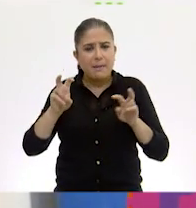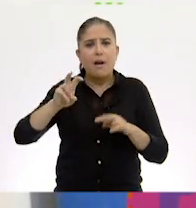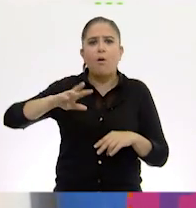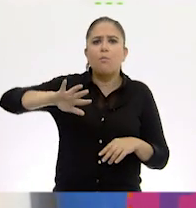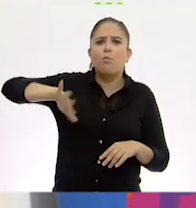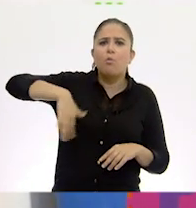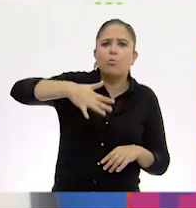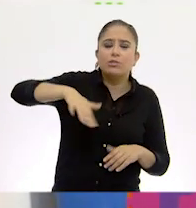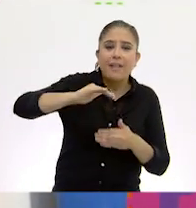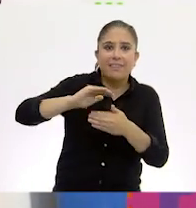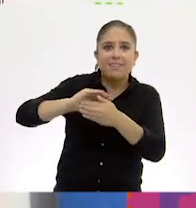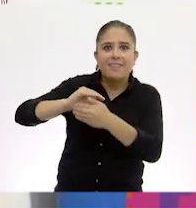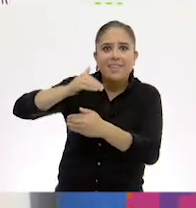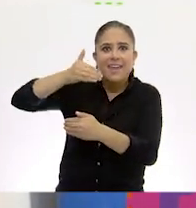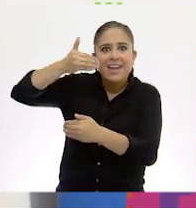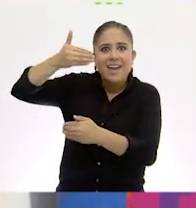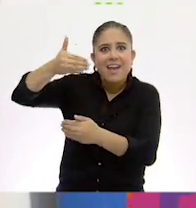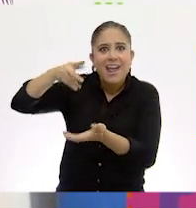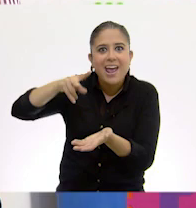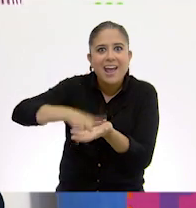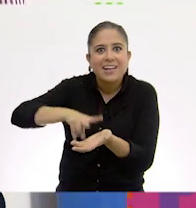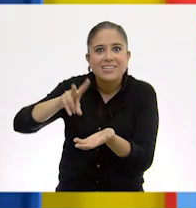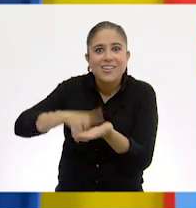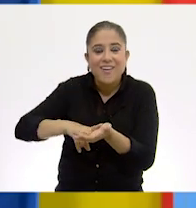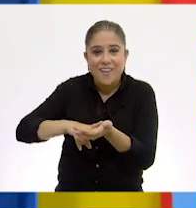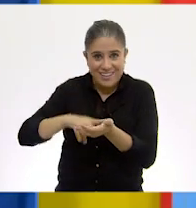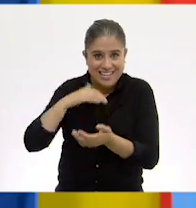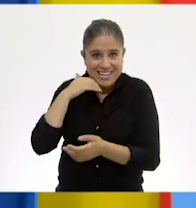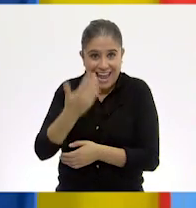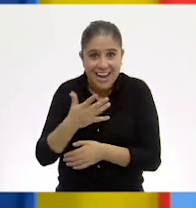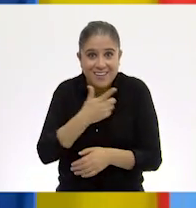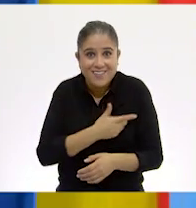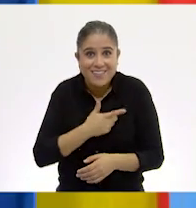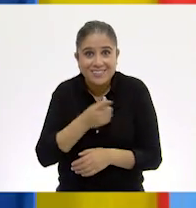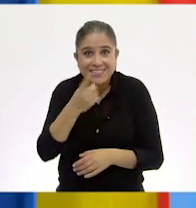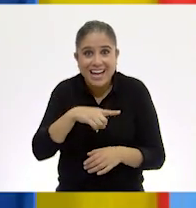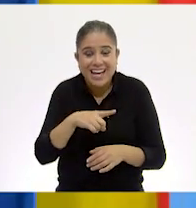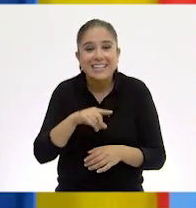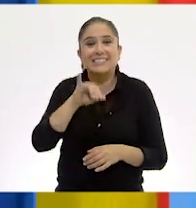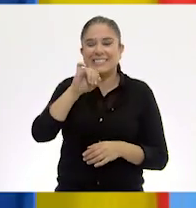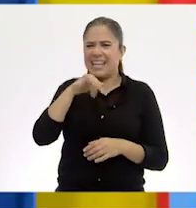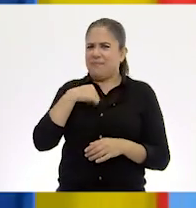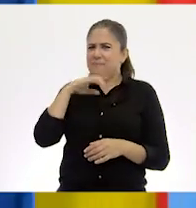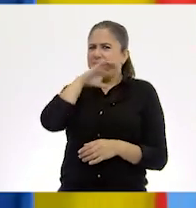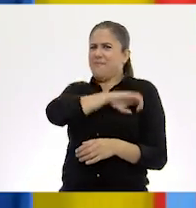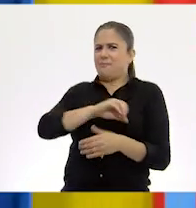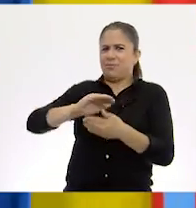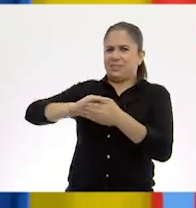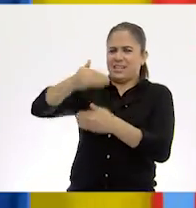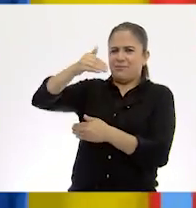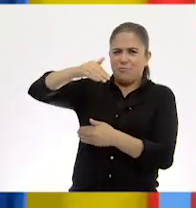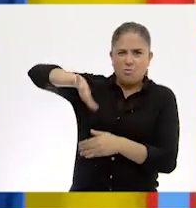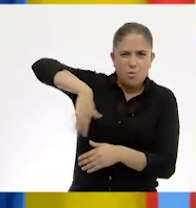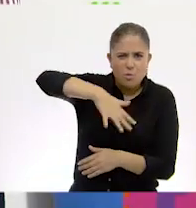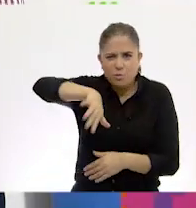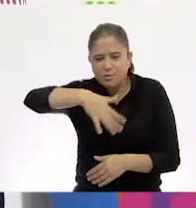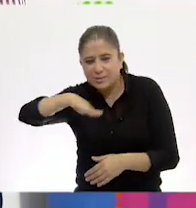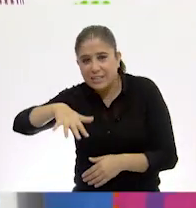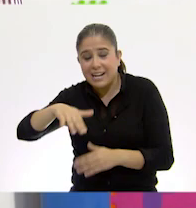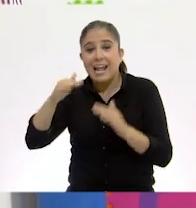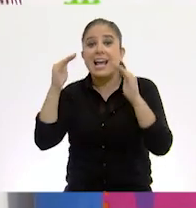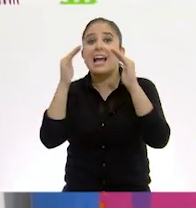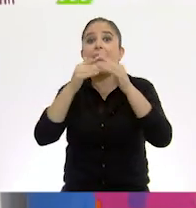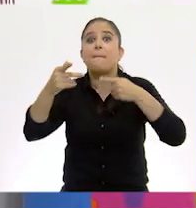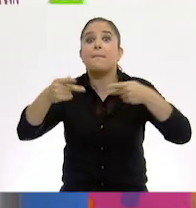Buscando el Tesoro. ¿Te gusta la actividad? Claro que sí, muy me encantaban bien las búsquedas de tesoros. ¿Estás preparado? Sí. ¿Allá en casa, niños,